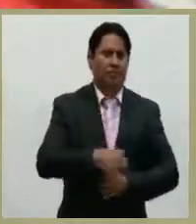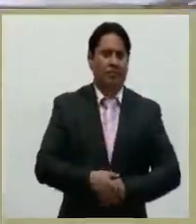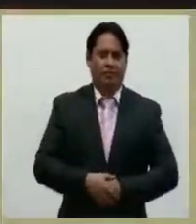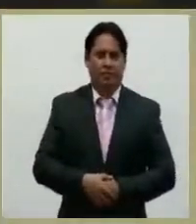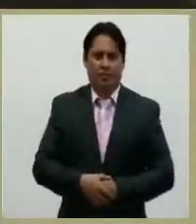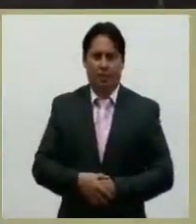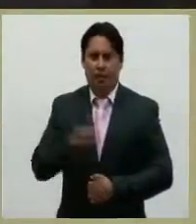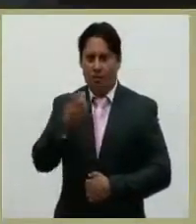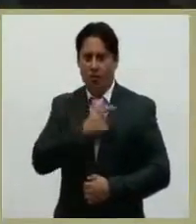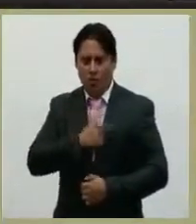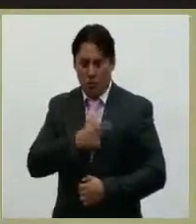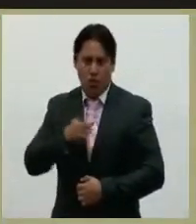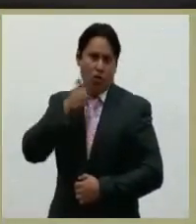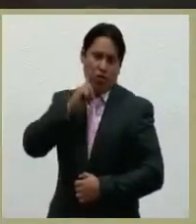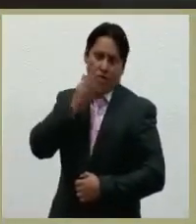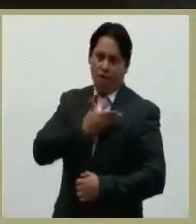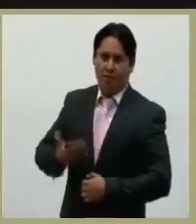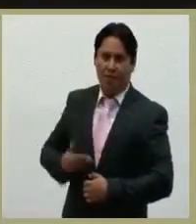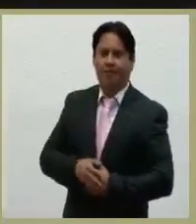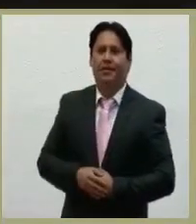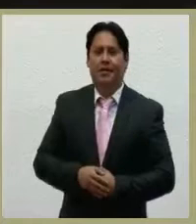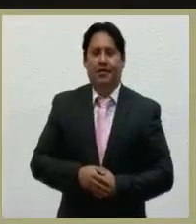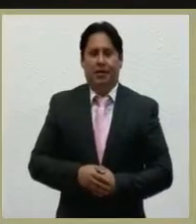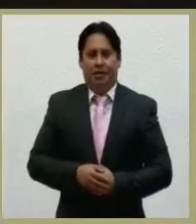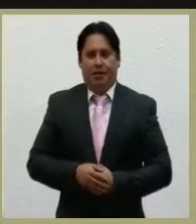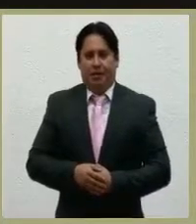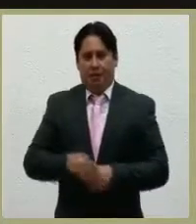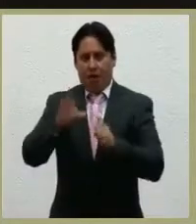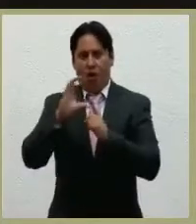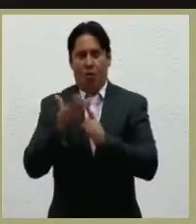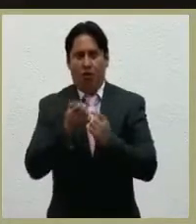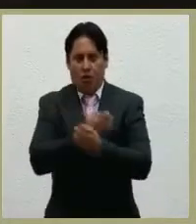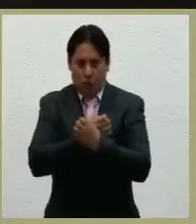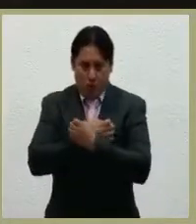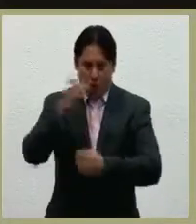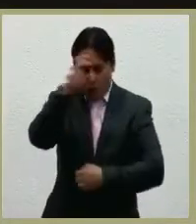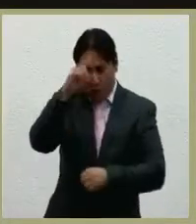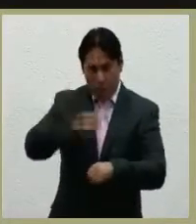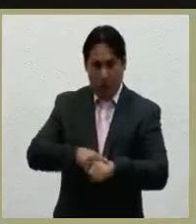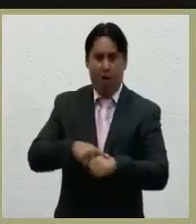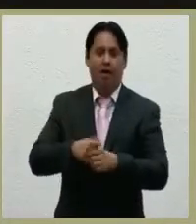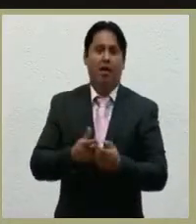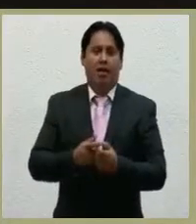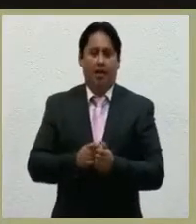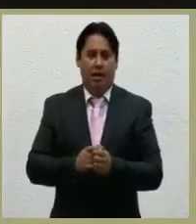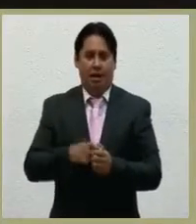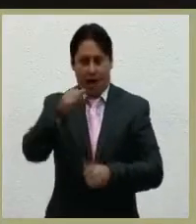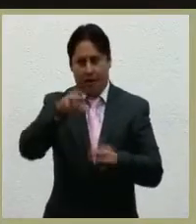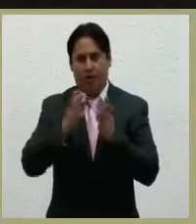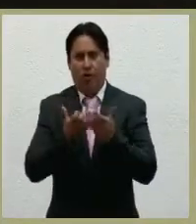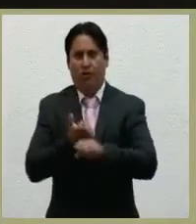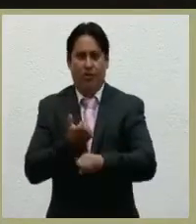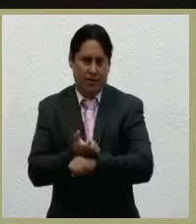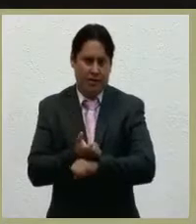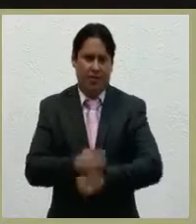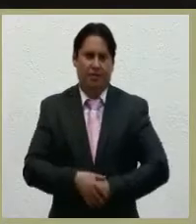gusto, diputada presidente. Honorable Asamblea, a la Comisión de Educación y Cultura de la 66ª Legislatura del Honorable Congreso del Estado